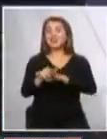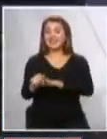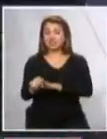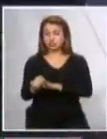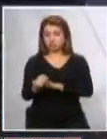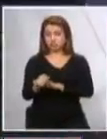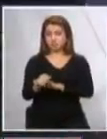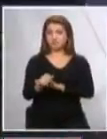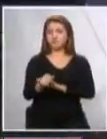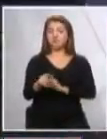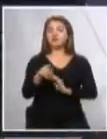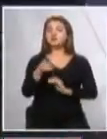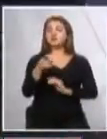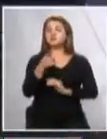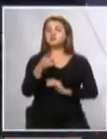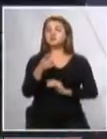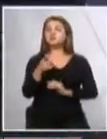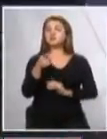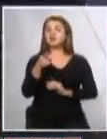¿qué es lo que está justificando